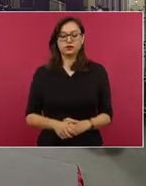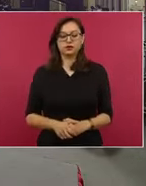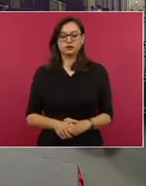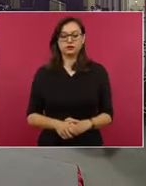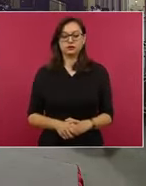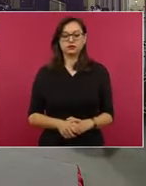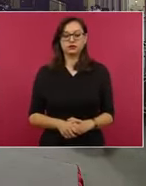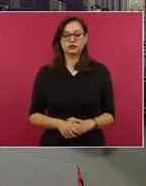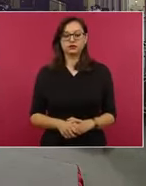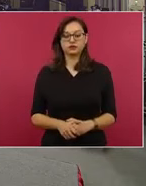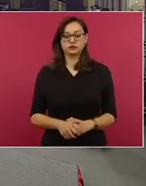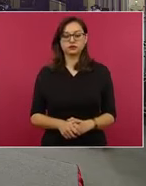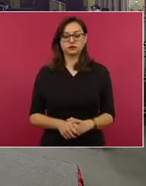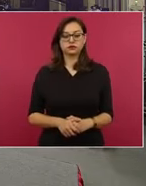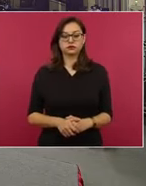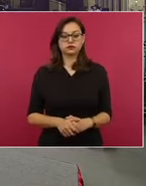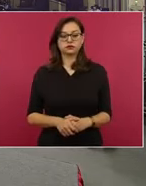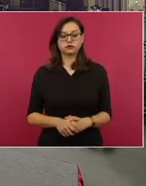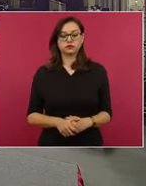Bueno, pues vamos a